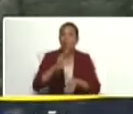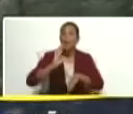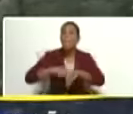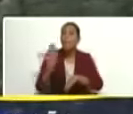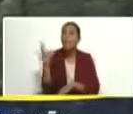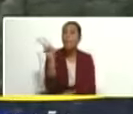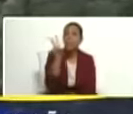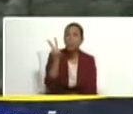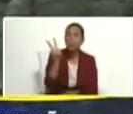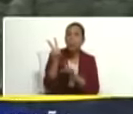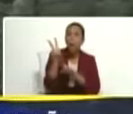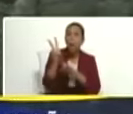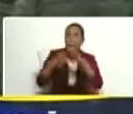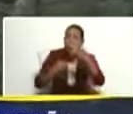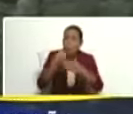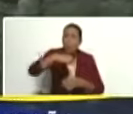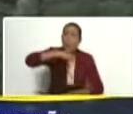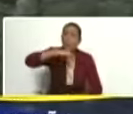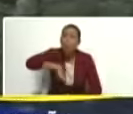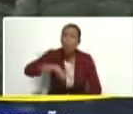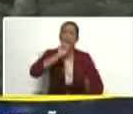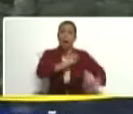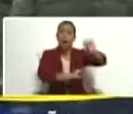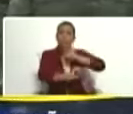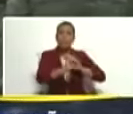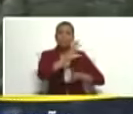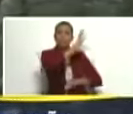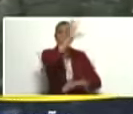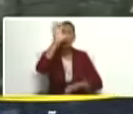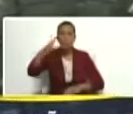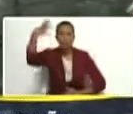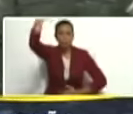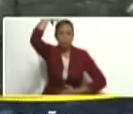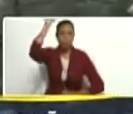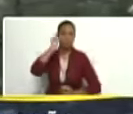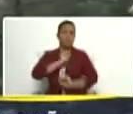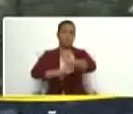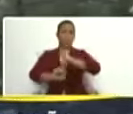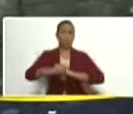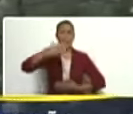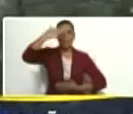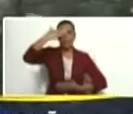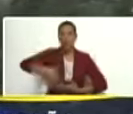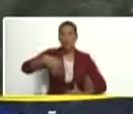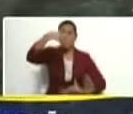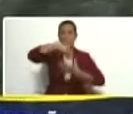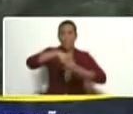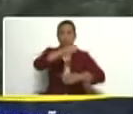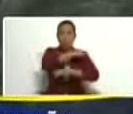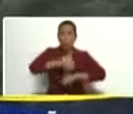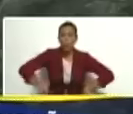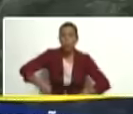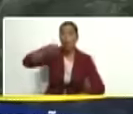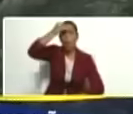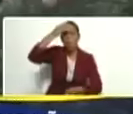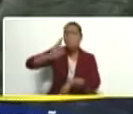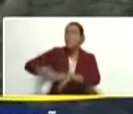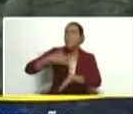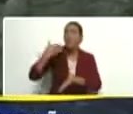un carácter originario antiimperialista y anticolonialista en sus fuerzas militares, en su doctrina militar. ¿Por qué?